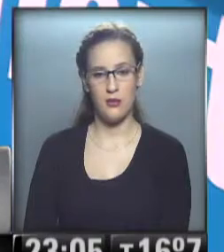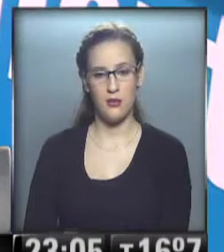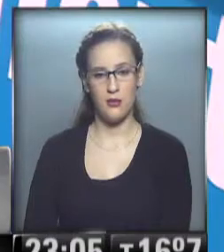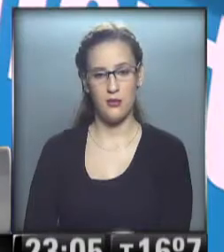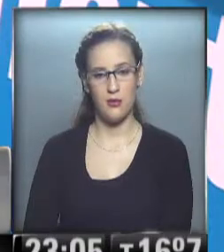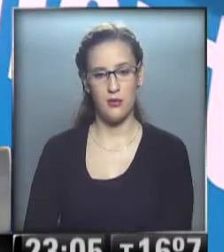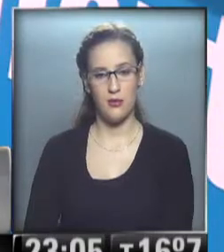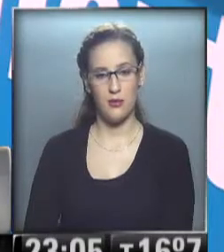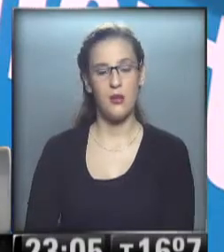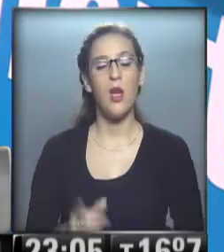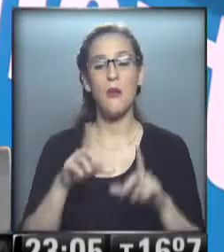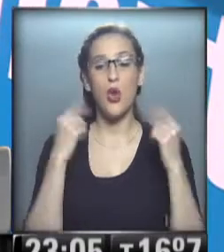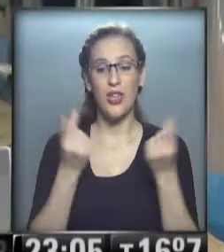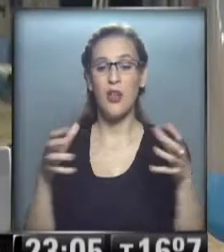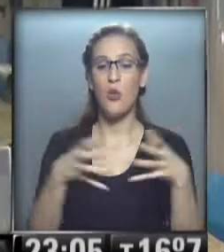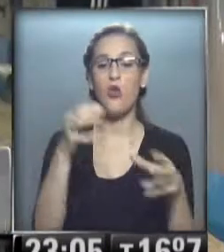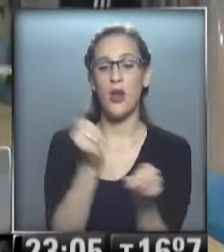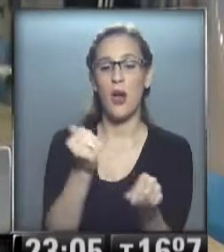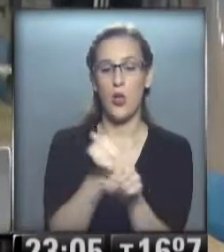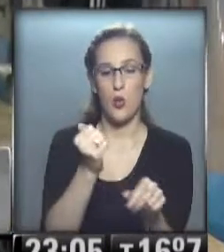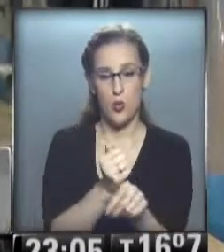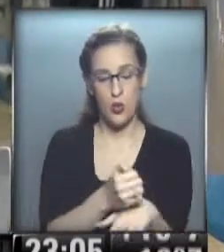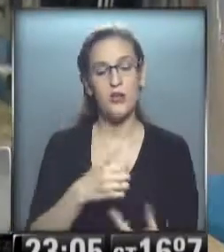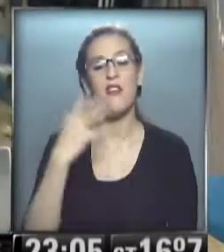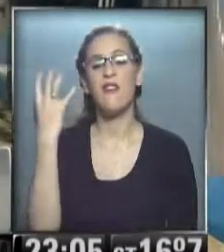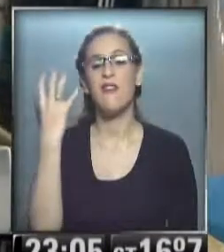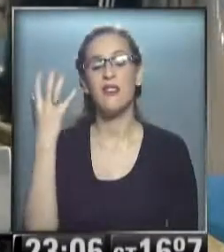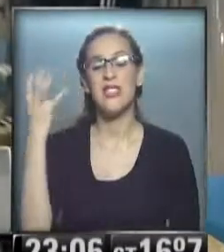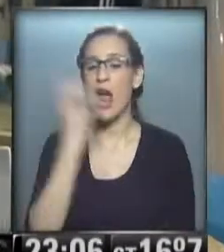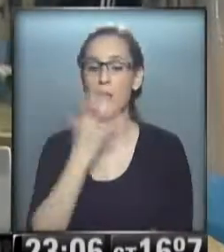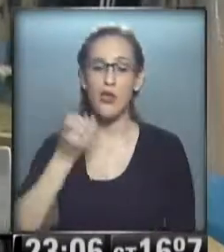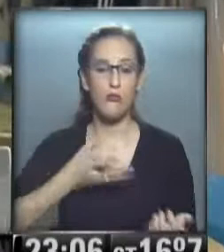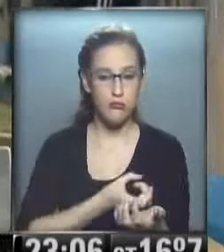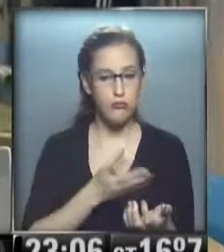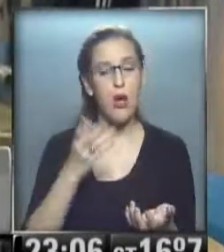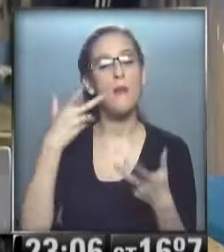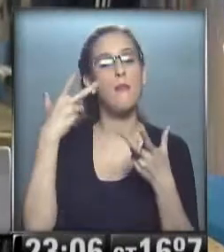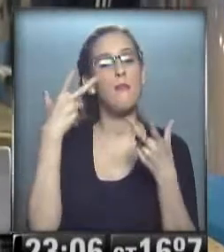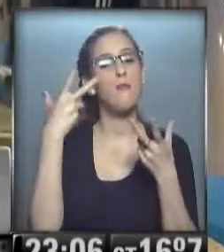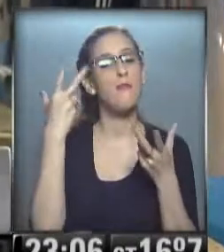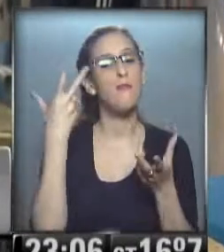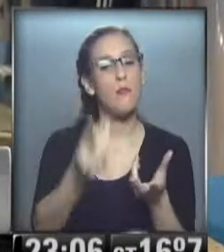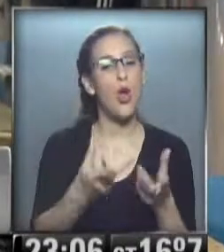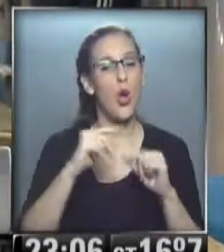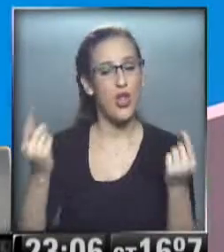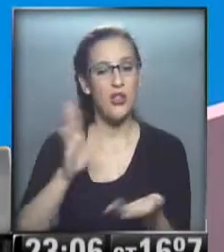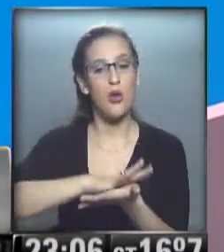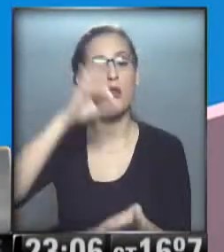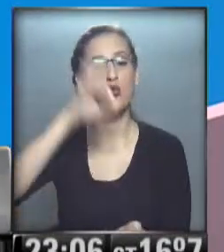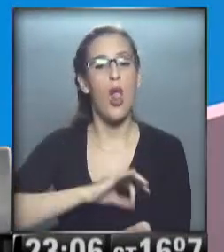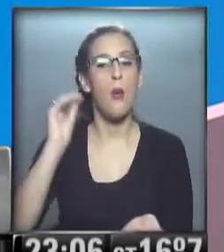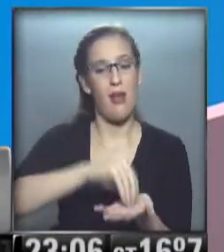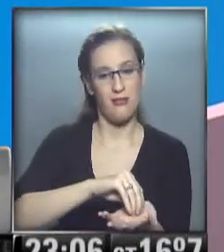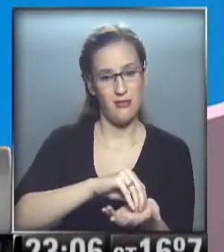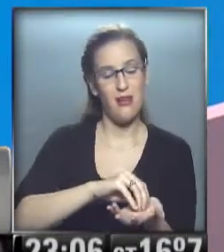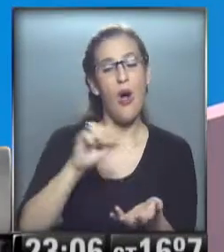Protesta gremial en el ferrocarril Sarmiento en reclamo de mejoras salariales. La medida provocó demoras en el servicio durante todo el día.